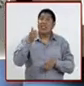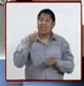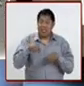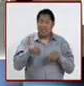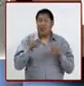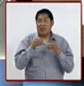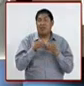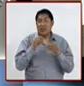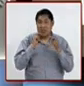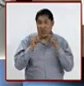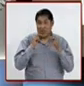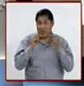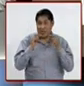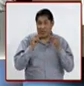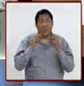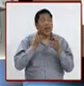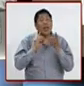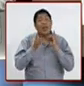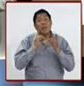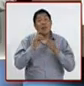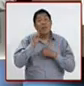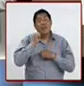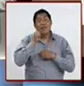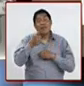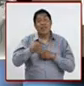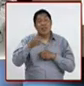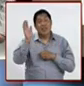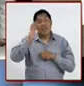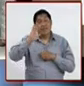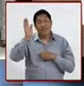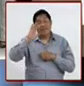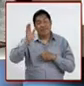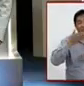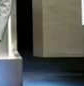más acá en la tercera edición de Al Día con los Deportes. Será hasta mañana. Permiso. Buenas noches.